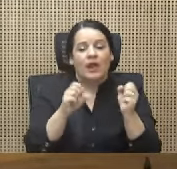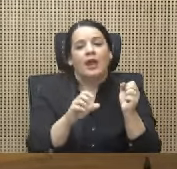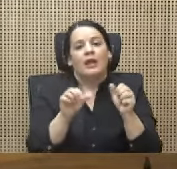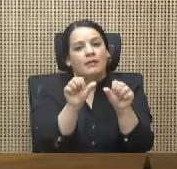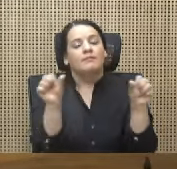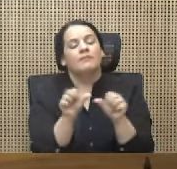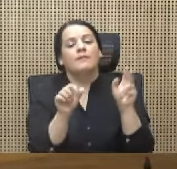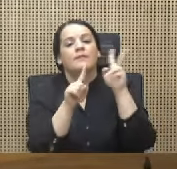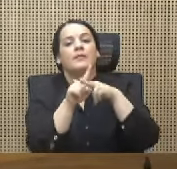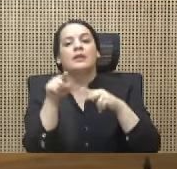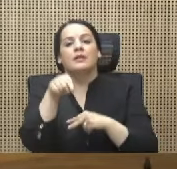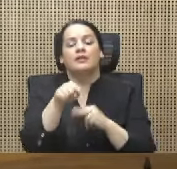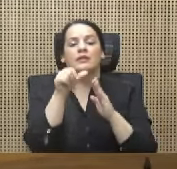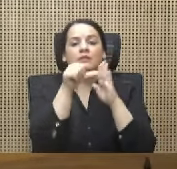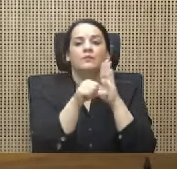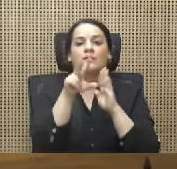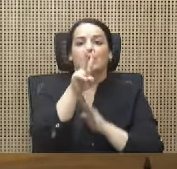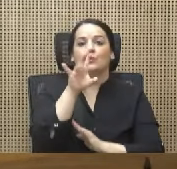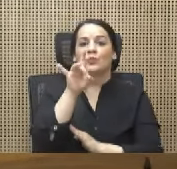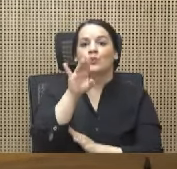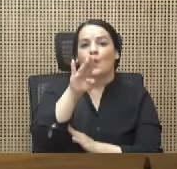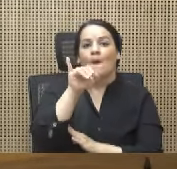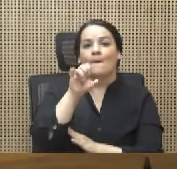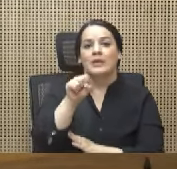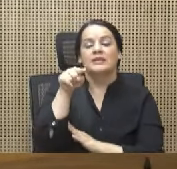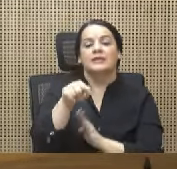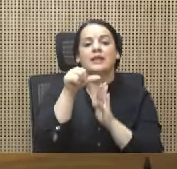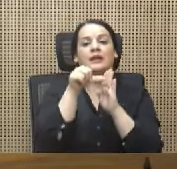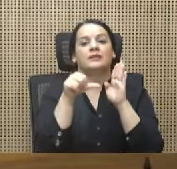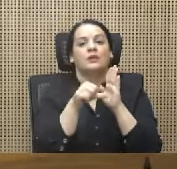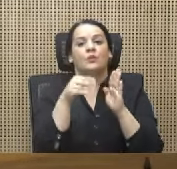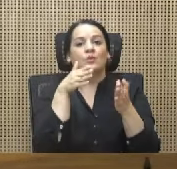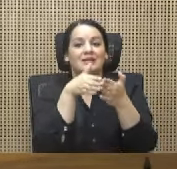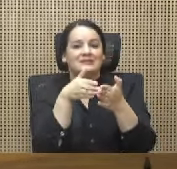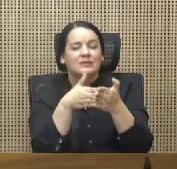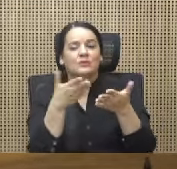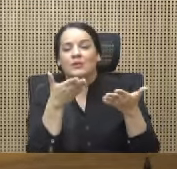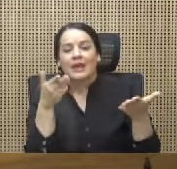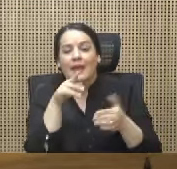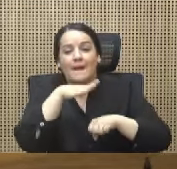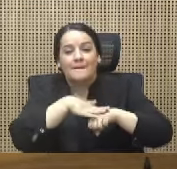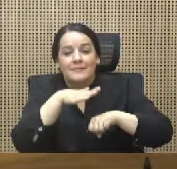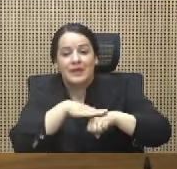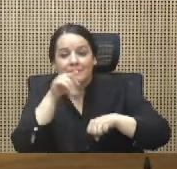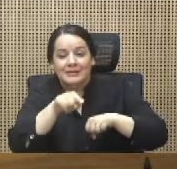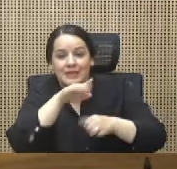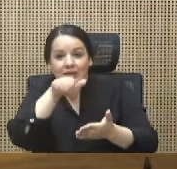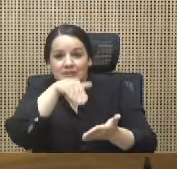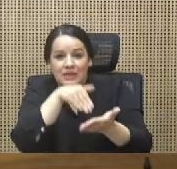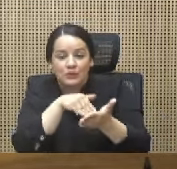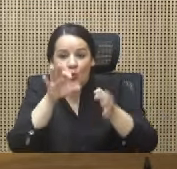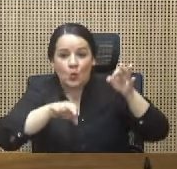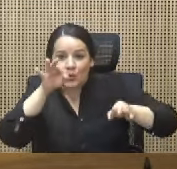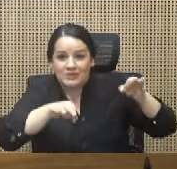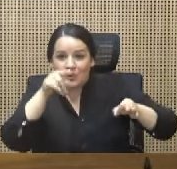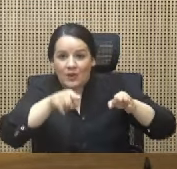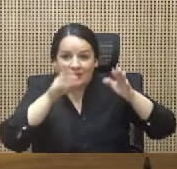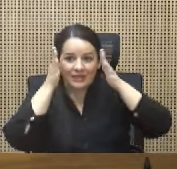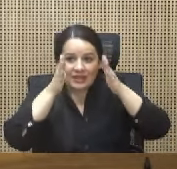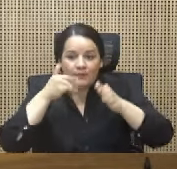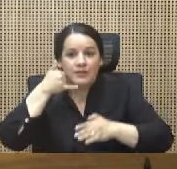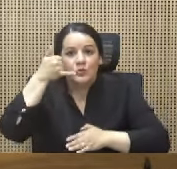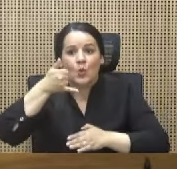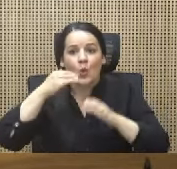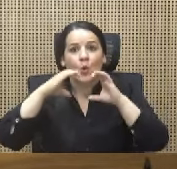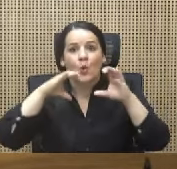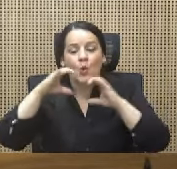de ese artículo 28 bis, artículo que, insisto, básicamente lo que permite es que el Centro Judicial de Intervención de las Comunicaciones